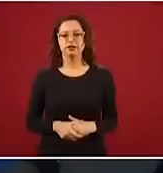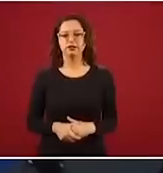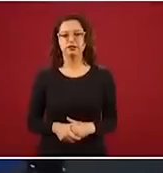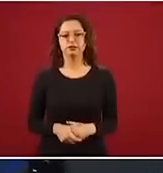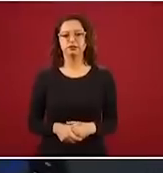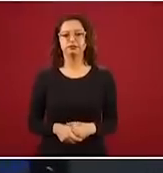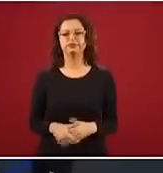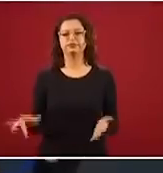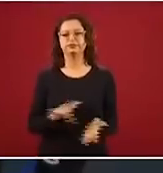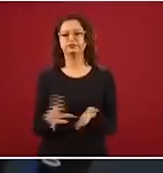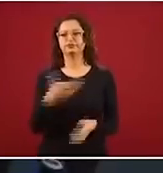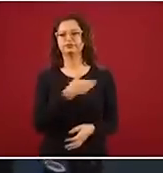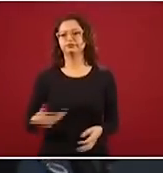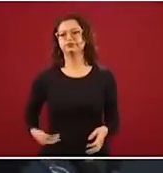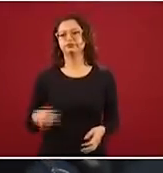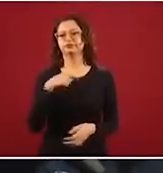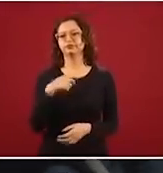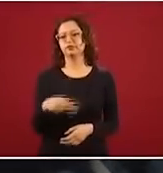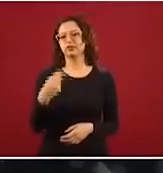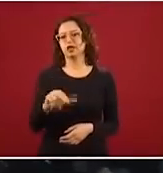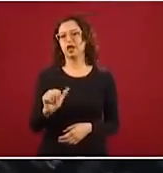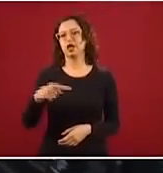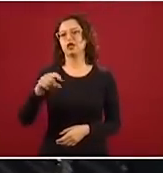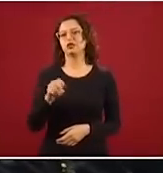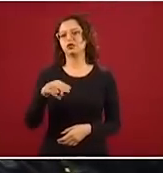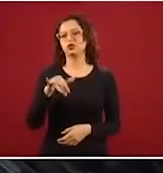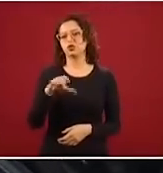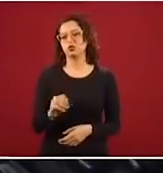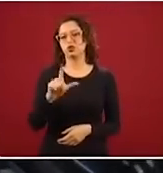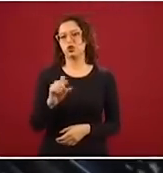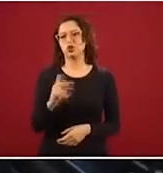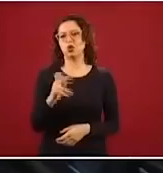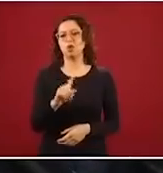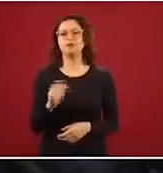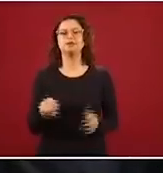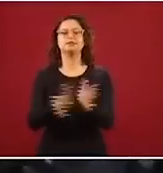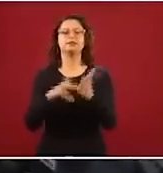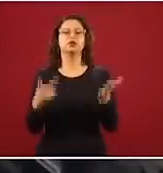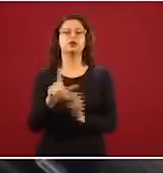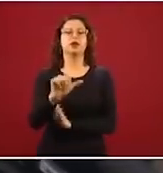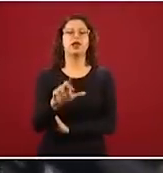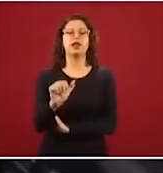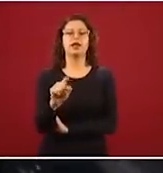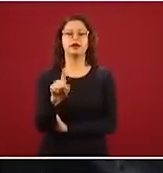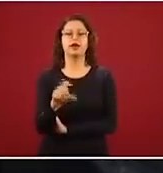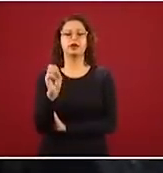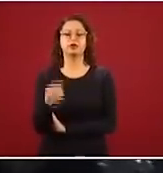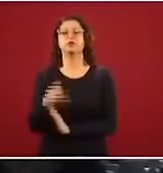Gracias, presidente. Antonio López, del periódico La Razón. Sobre este mismo tema de empresas